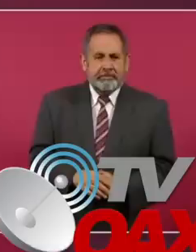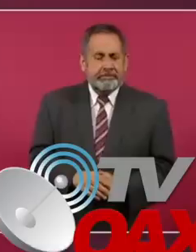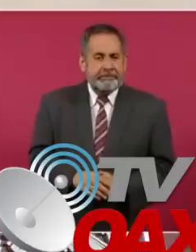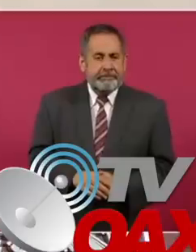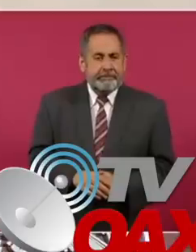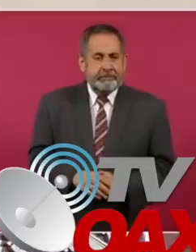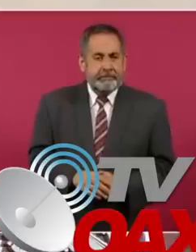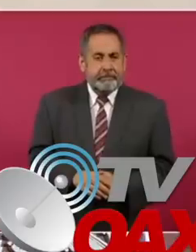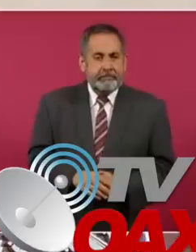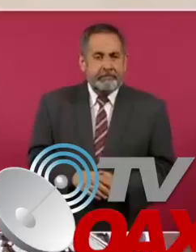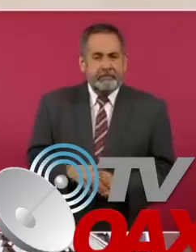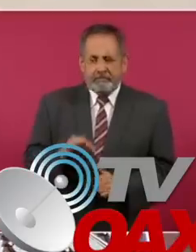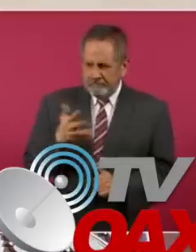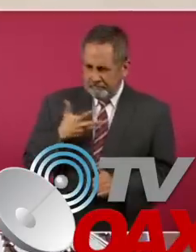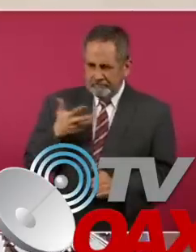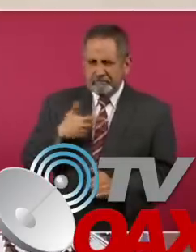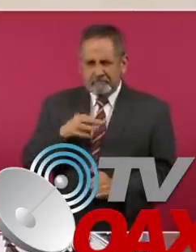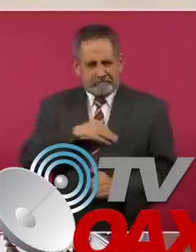O sea,